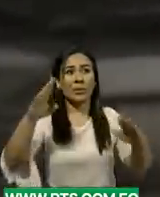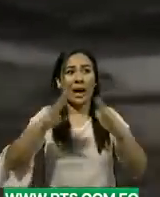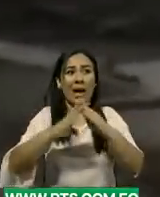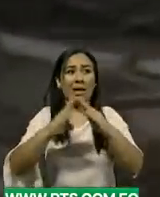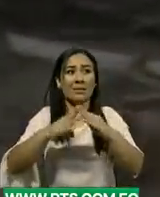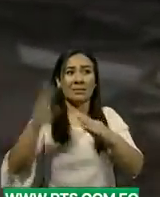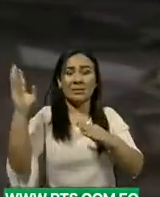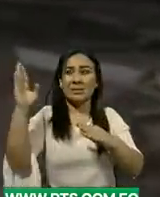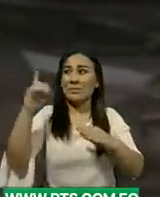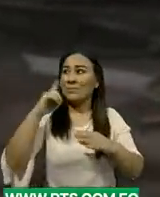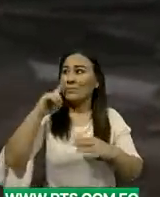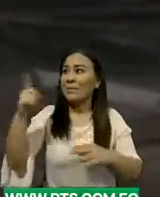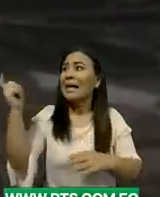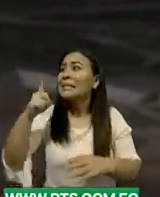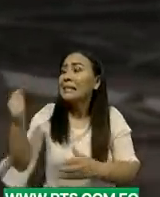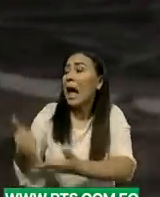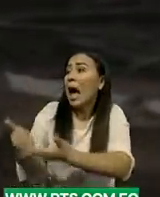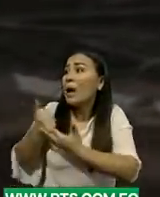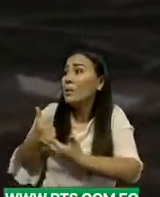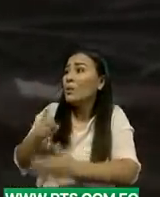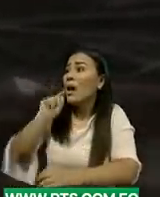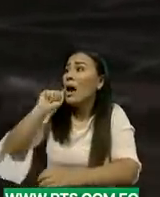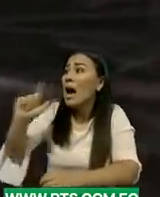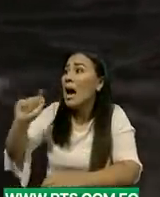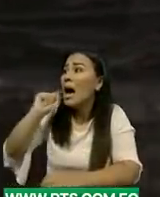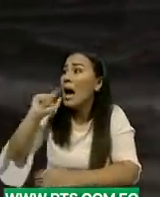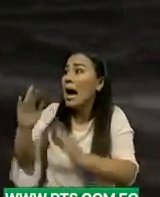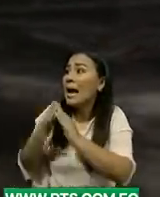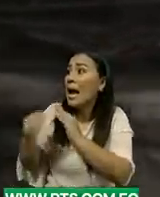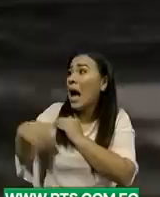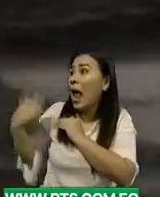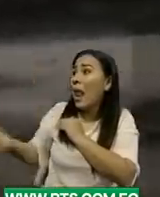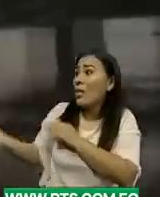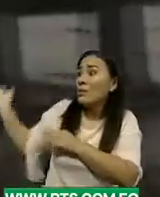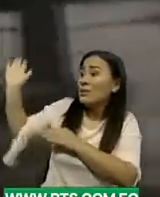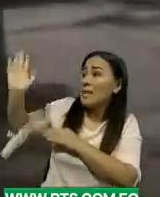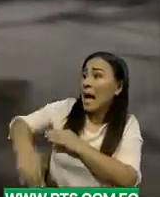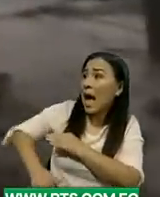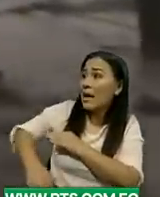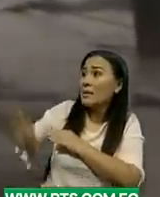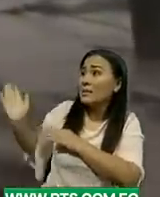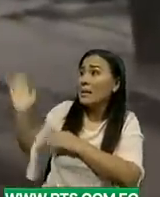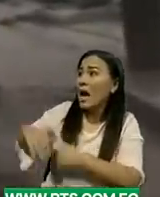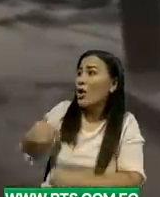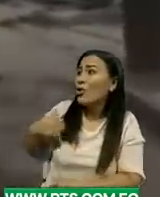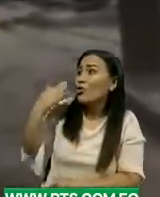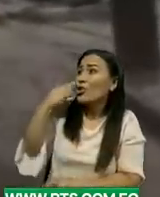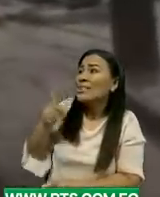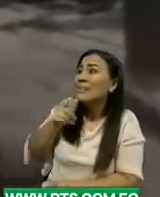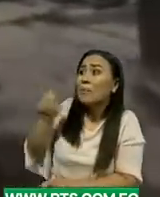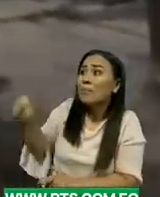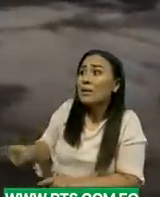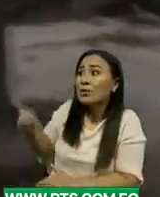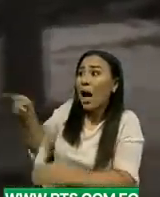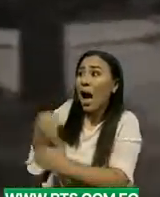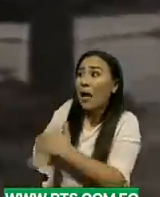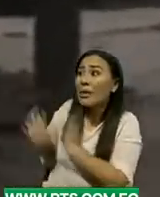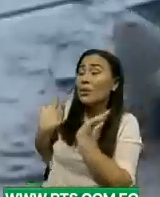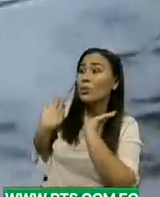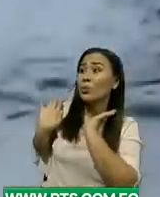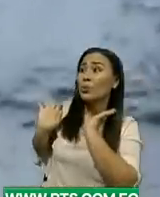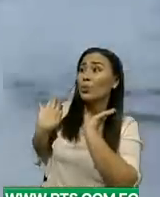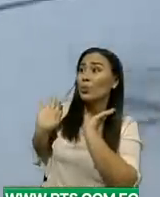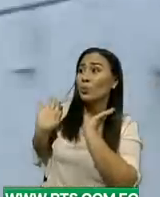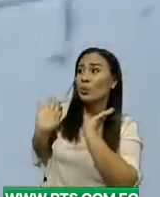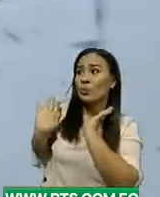viviendas. Necesitamos ayuda. La casa del vecino se cayó. No sabemos si había alguien ahí.